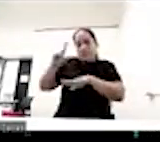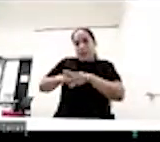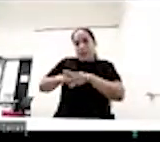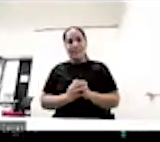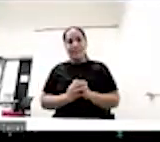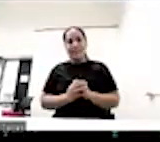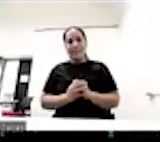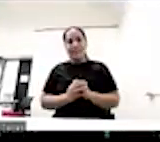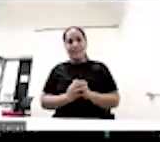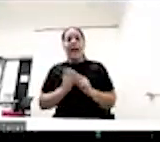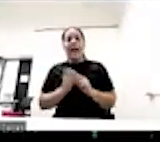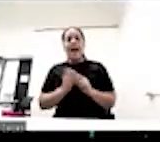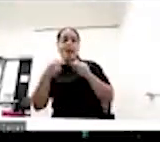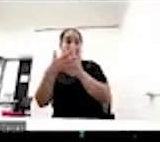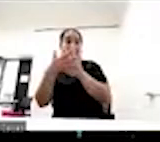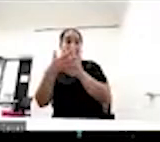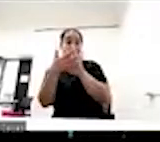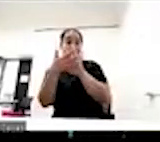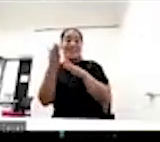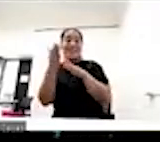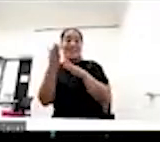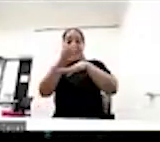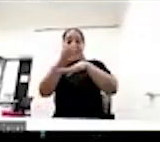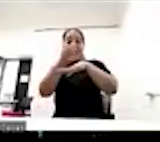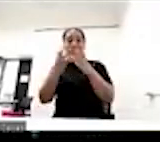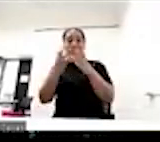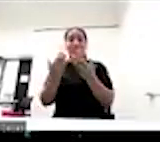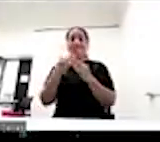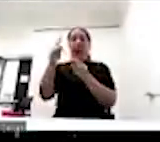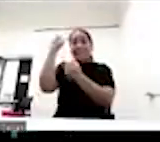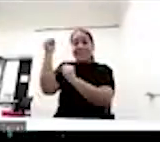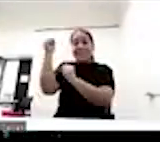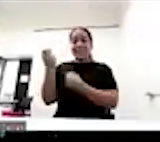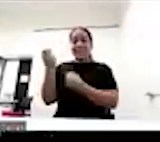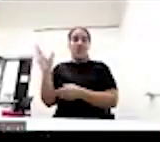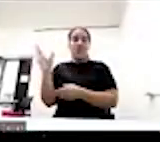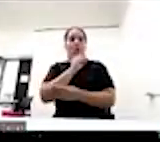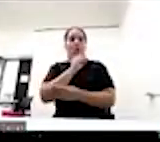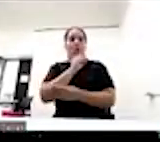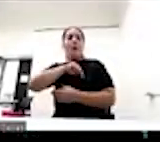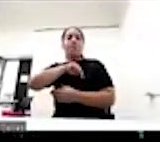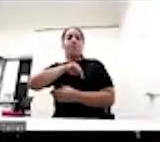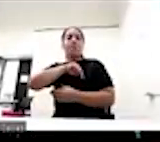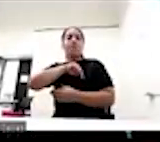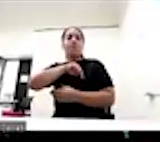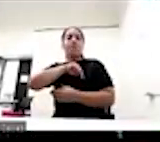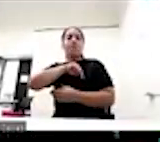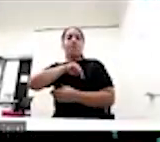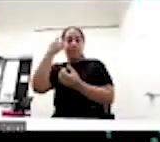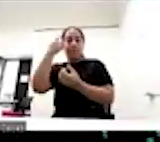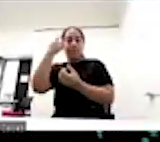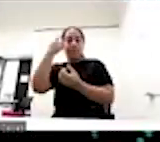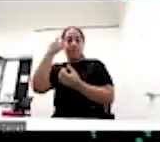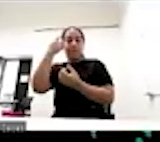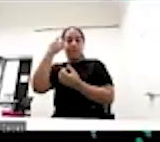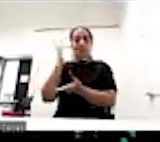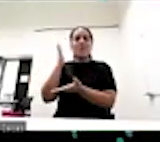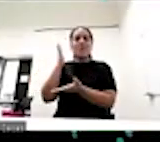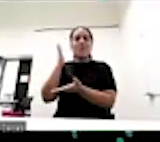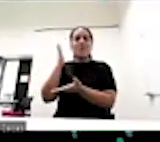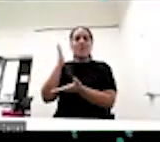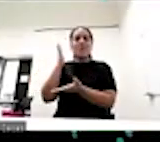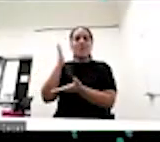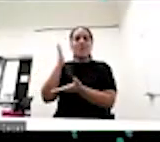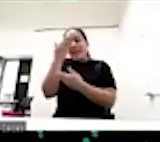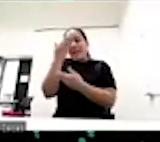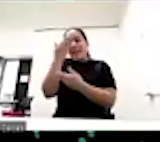hablando sobre, hay una alarma que se nos activó a todos con este momento que estamos viviendo, que es la alarma